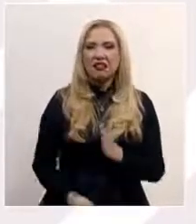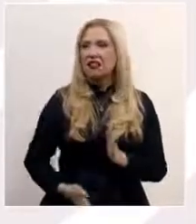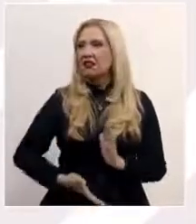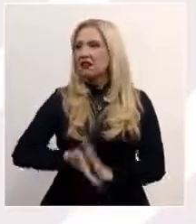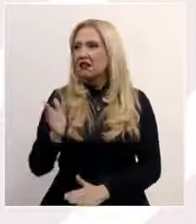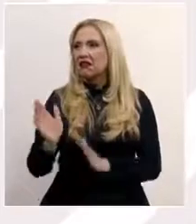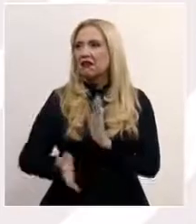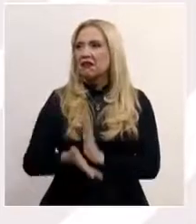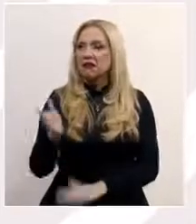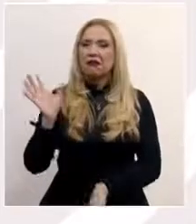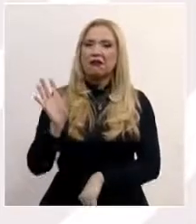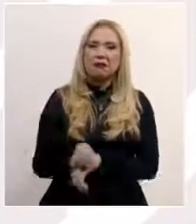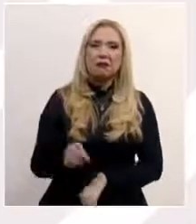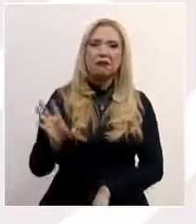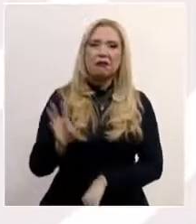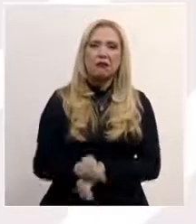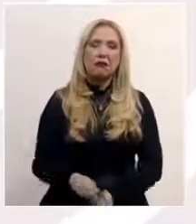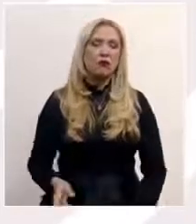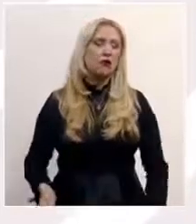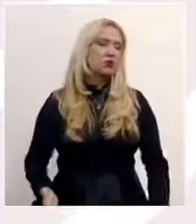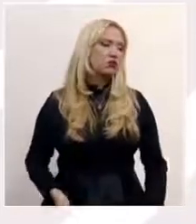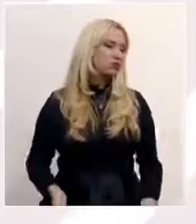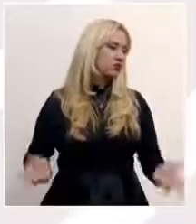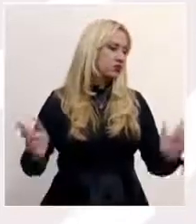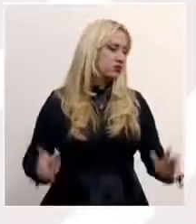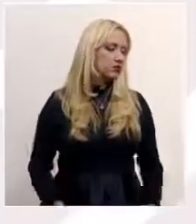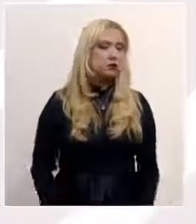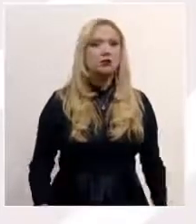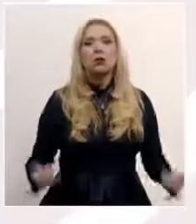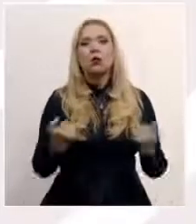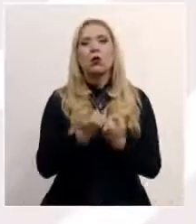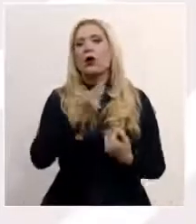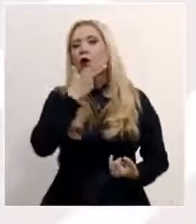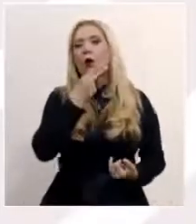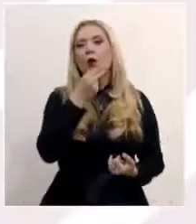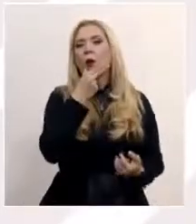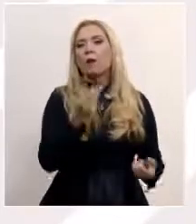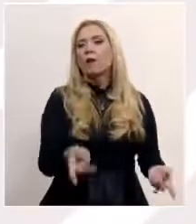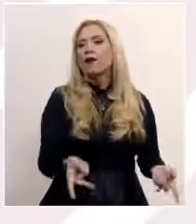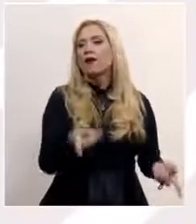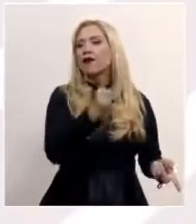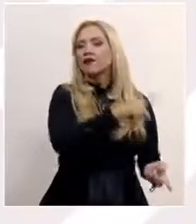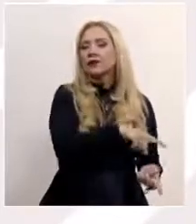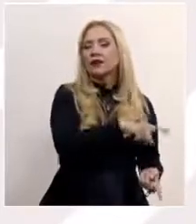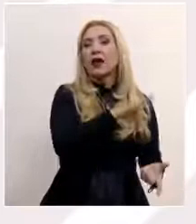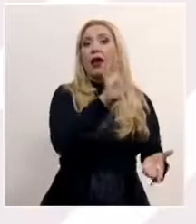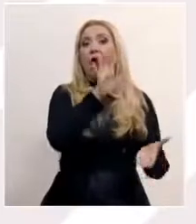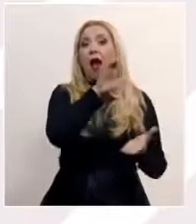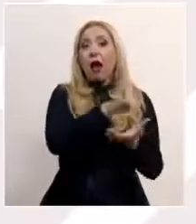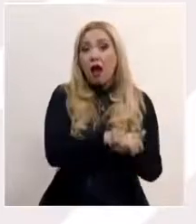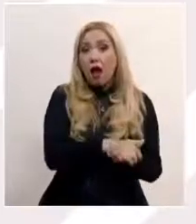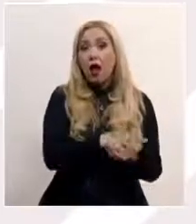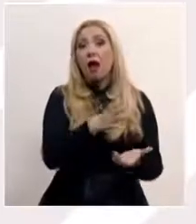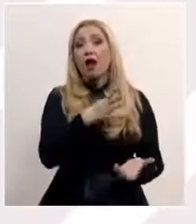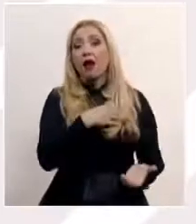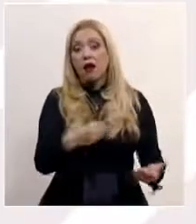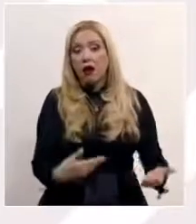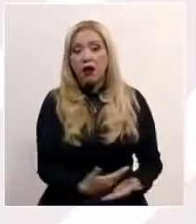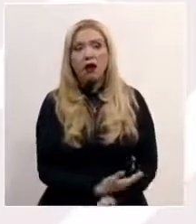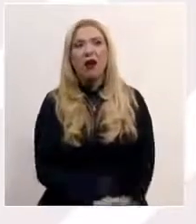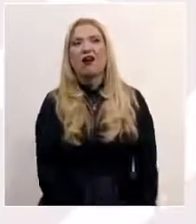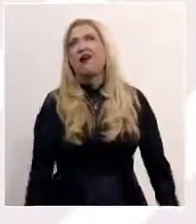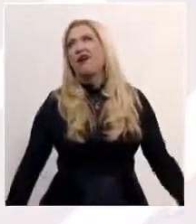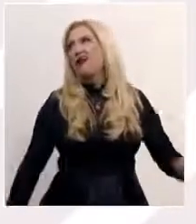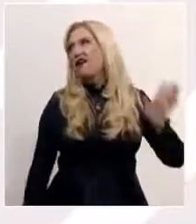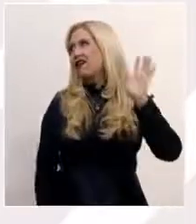muy contrario a lo que le pasa a los hombres, ¿no? Que una vez que son papás, que están casados, automáticamente es como,